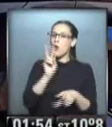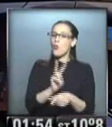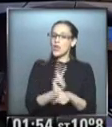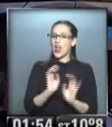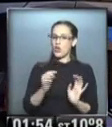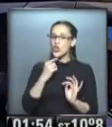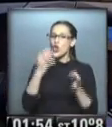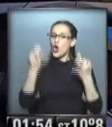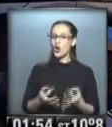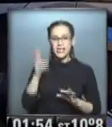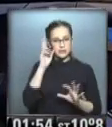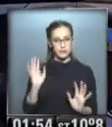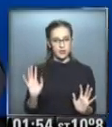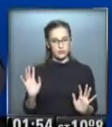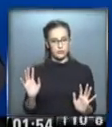Con respeto. Pero...